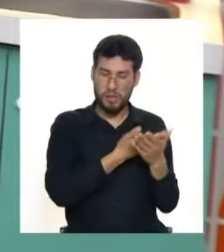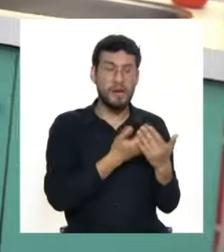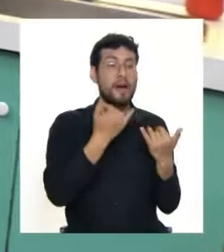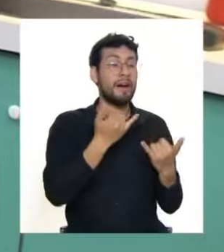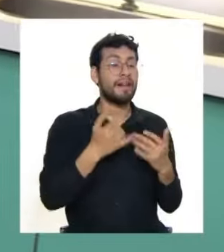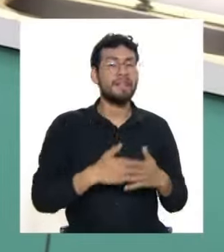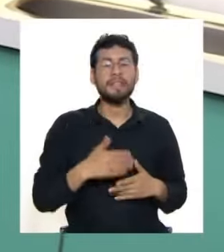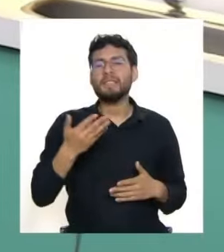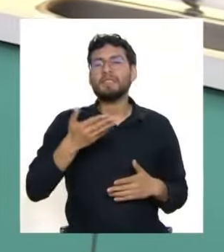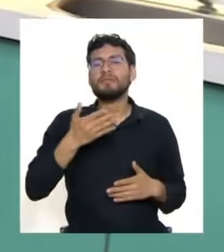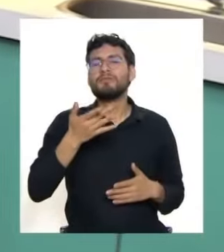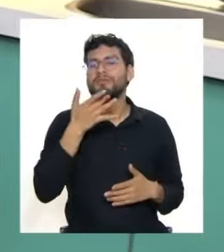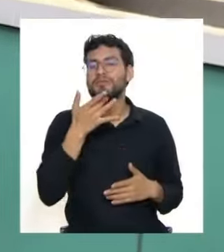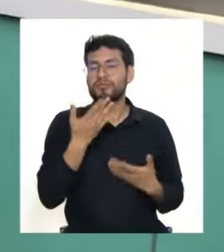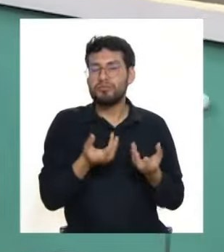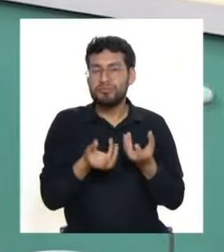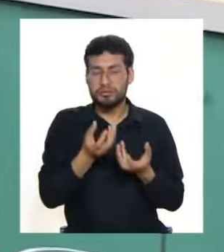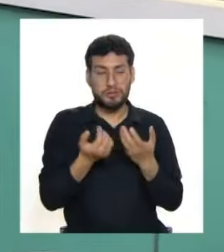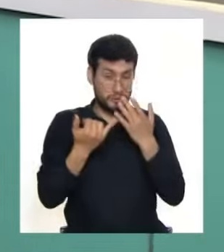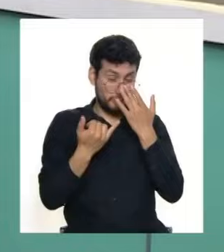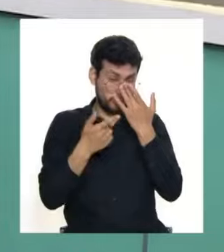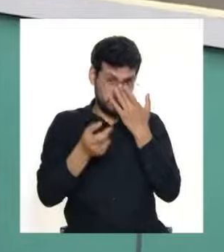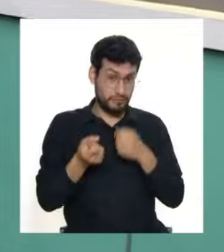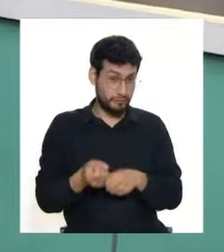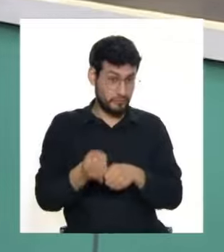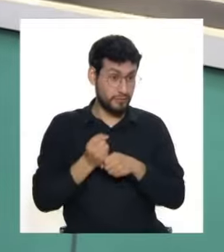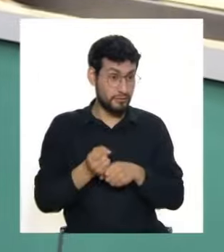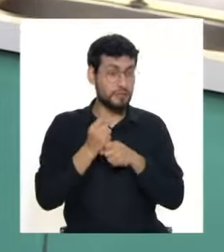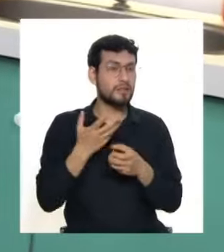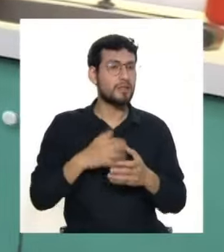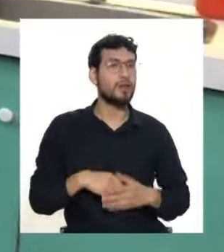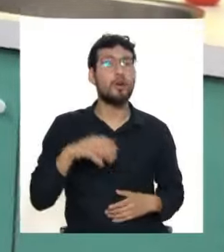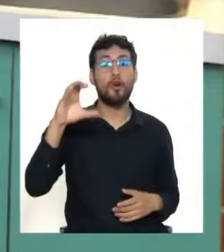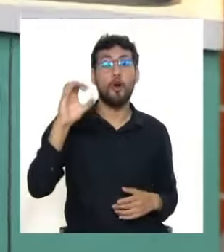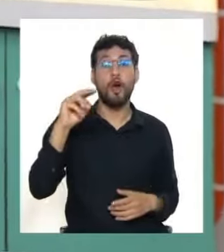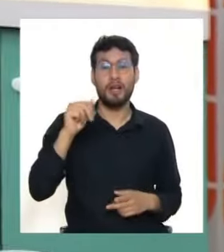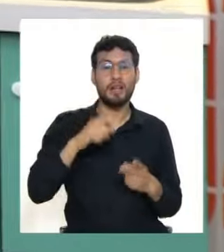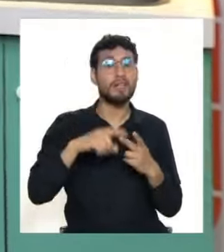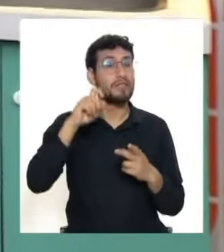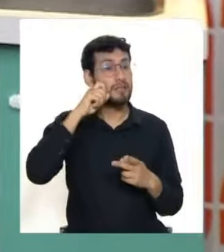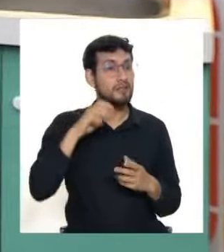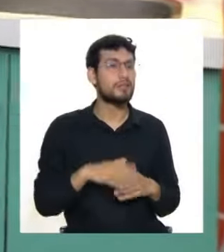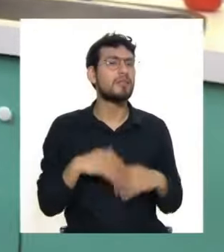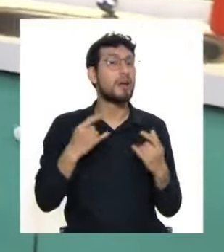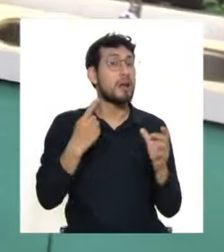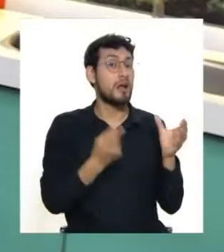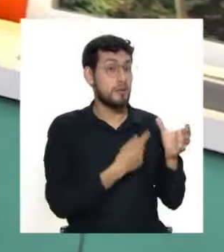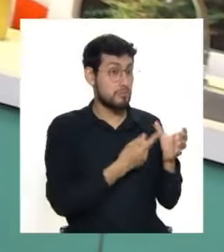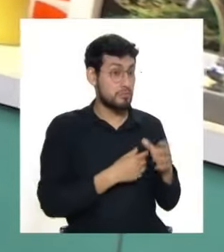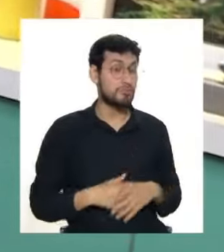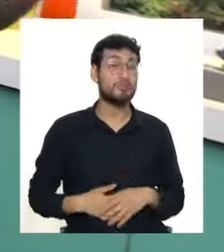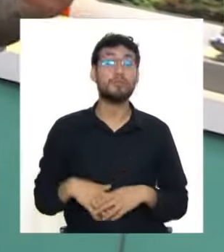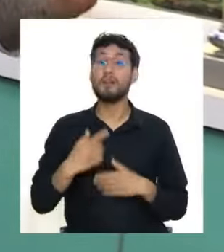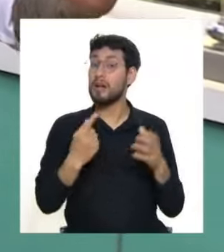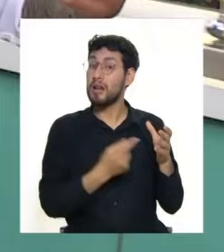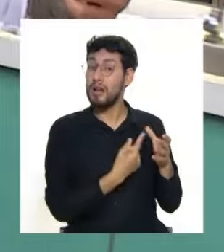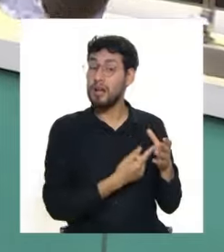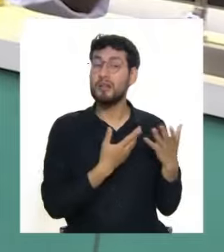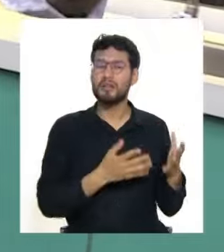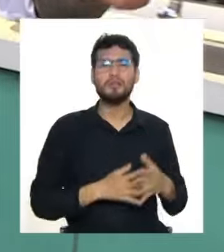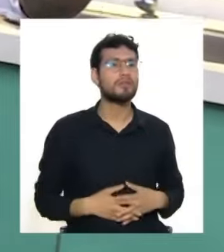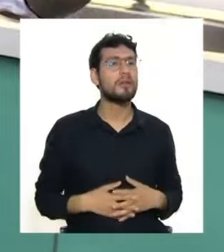le vamos a dar ese sabor ahumado. Estoy calentando acá en la sartén para dorar la cocona con la cebolla. Y esto lo voy a licuar. Y a ese licuado le